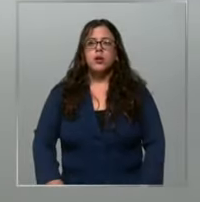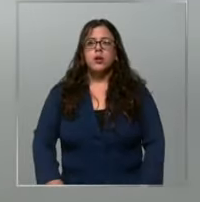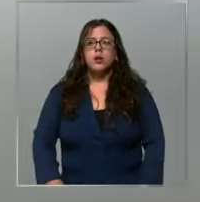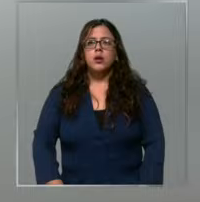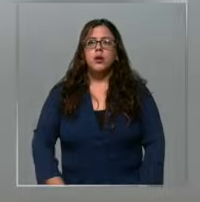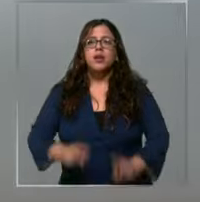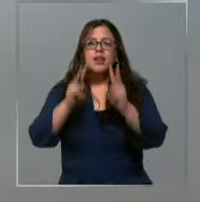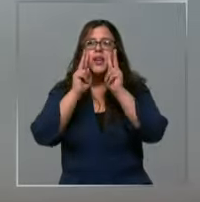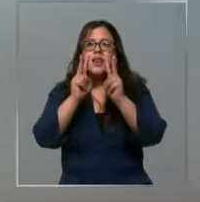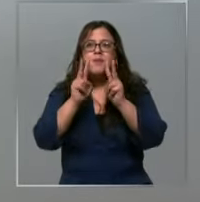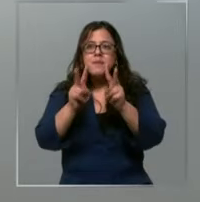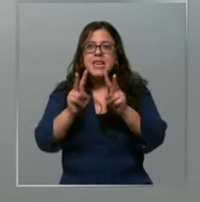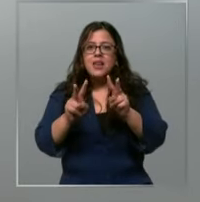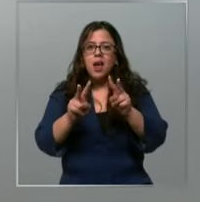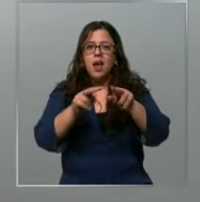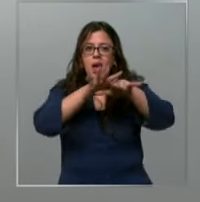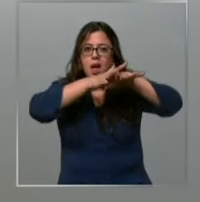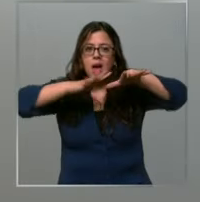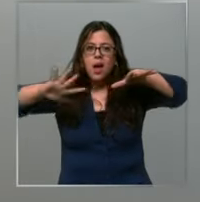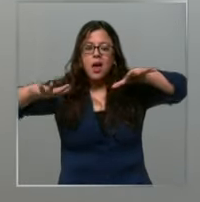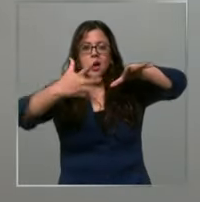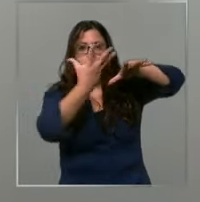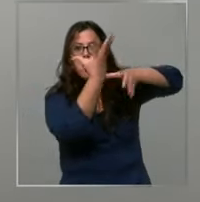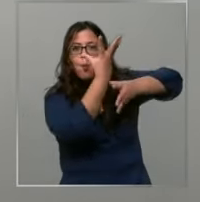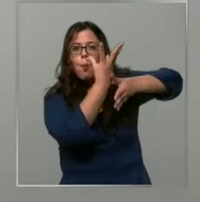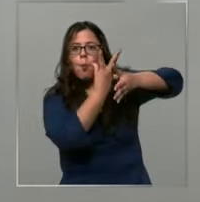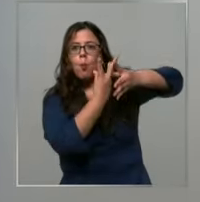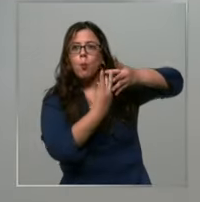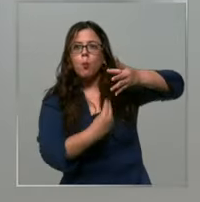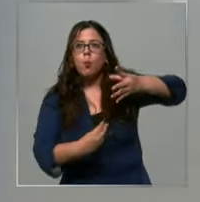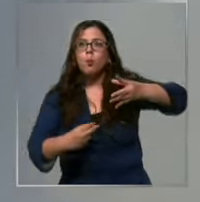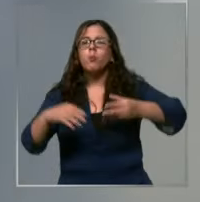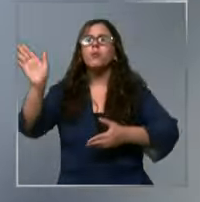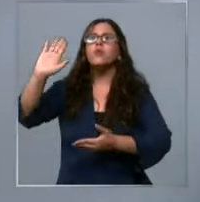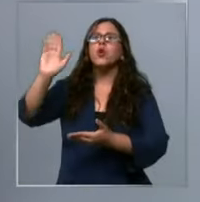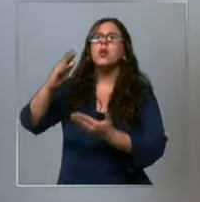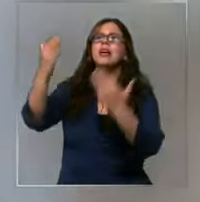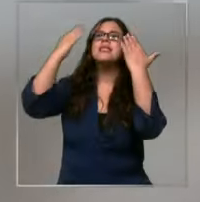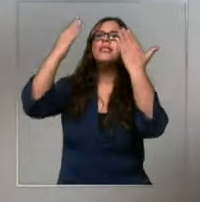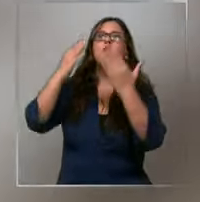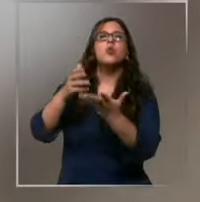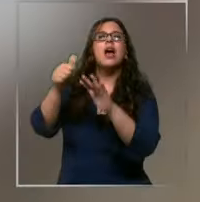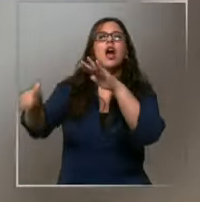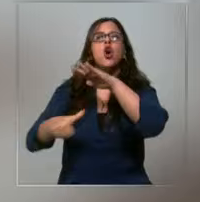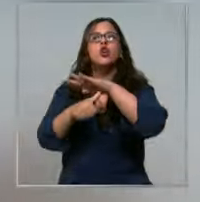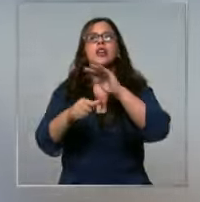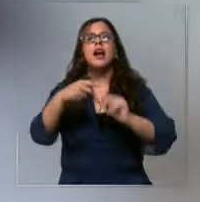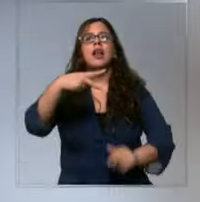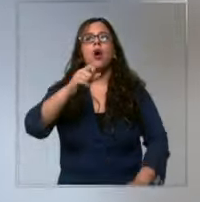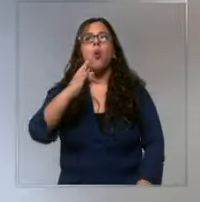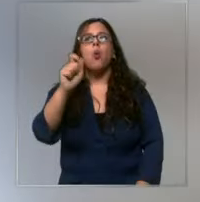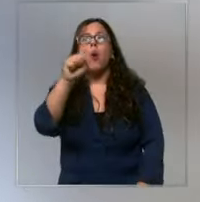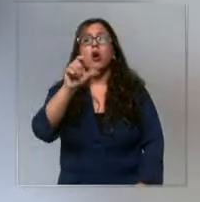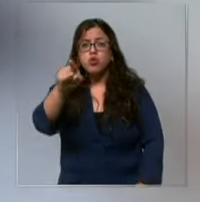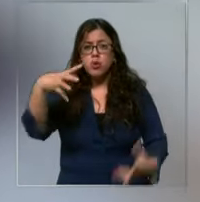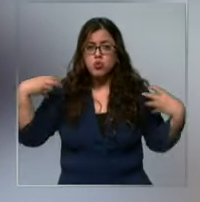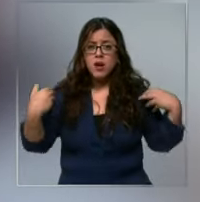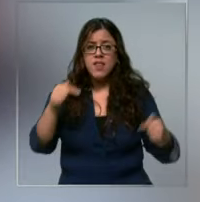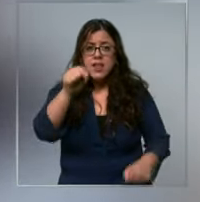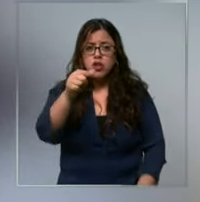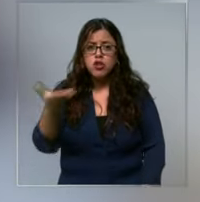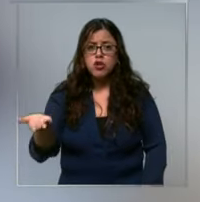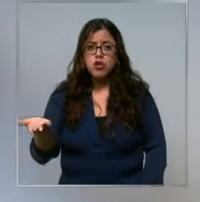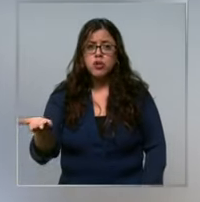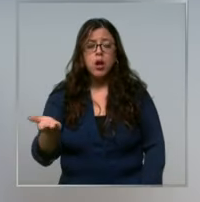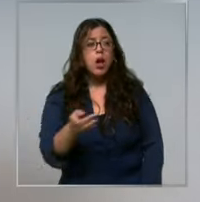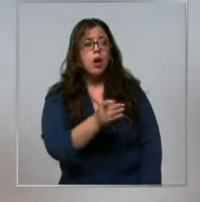va vaciando el humedal. Esto va recién empezando. Hola, Rafa, ¿cómo estás? Saluda, concejal de Huasco. ¿Estás a cargo de esto?